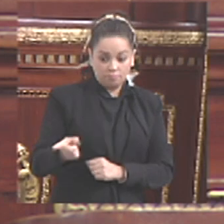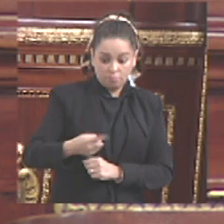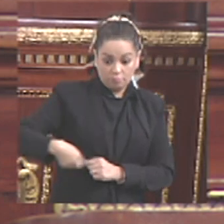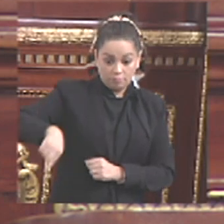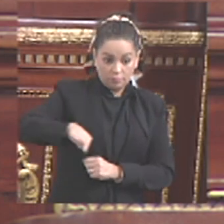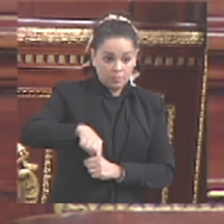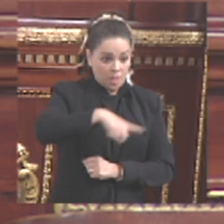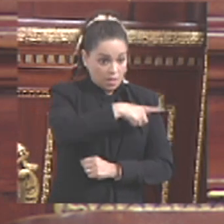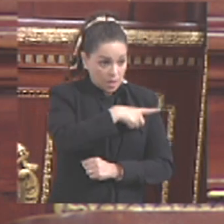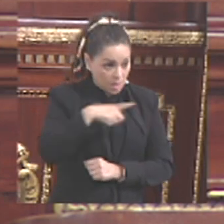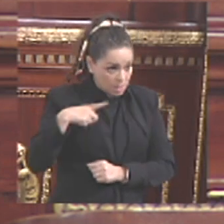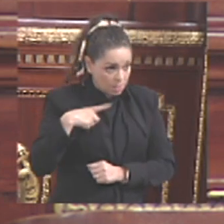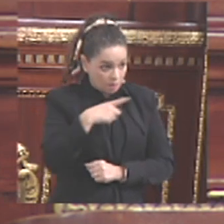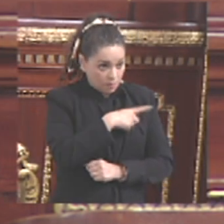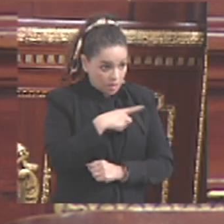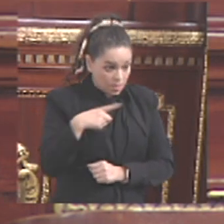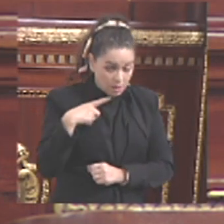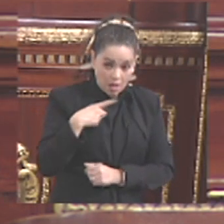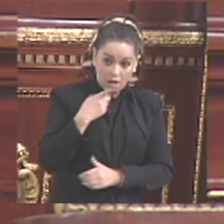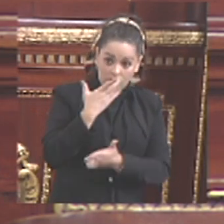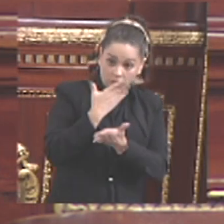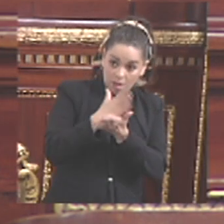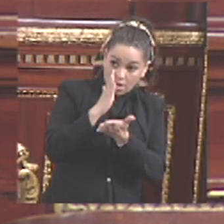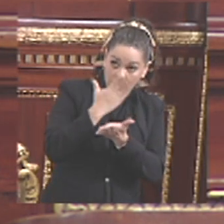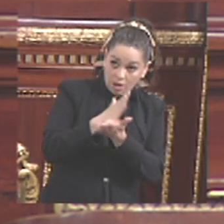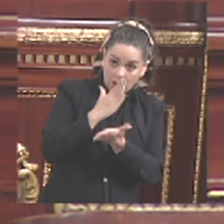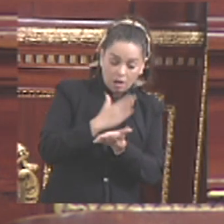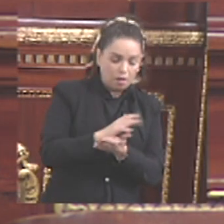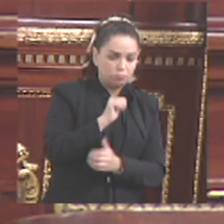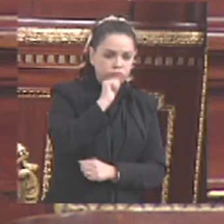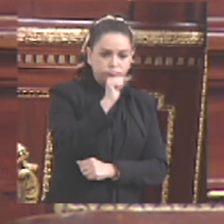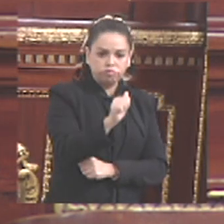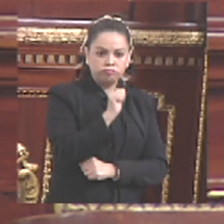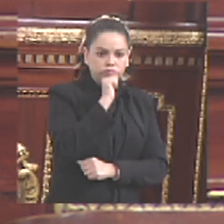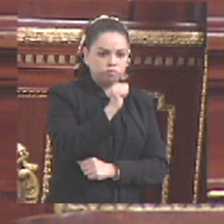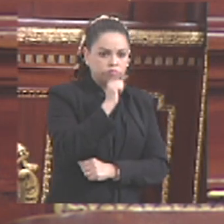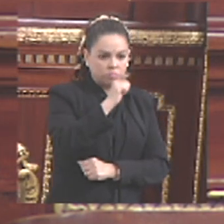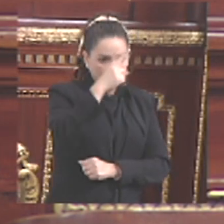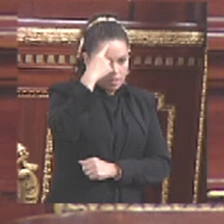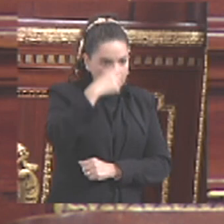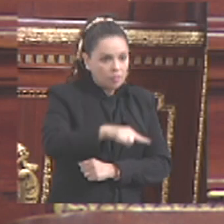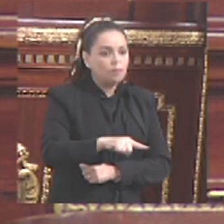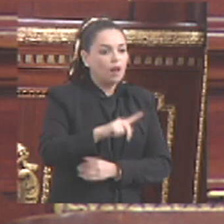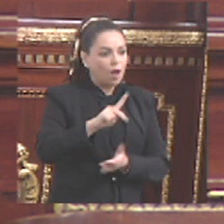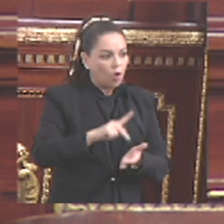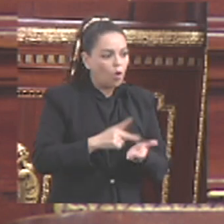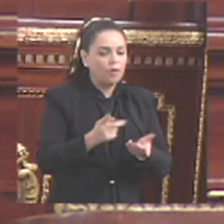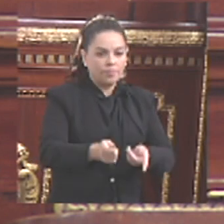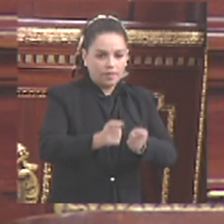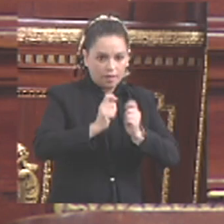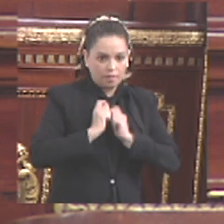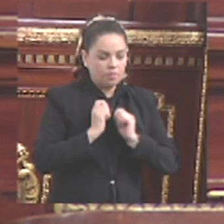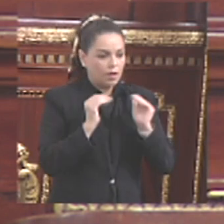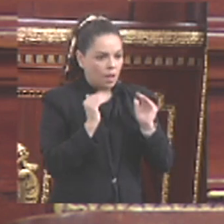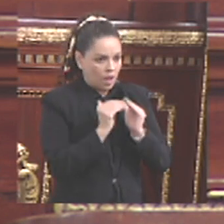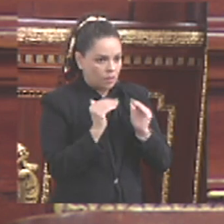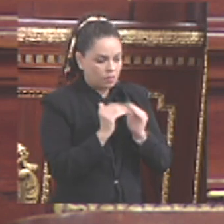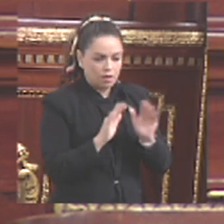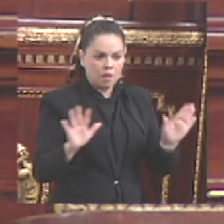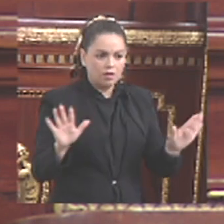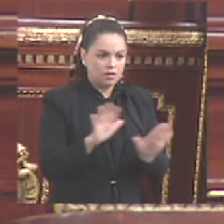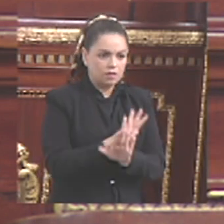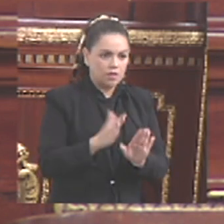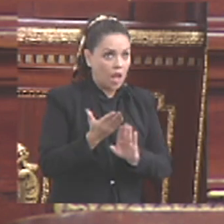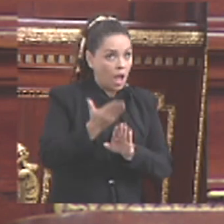ente público para recuperar su patrimonio como se hacía antes. Durante esta administración,